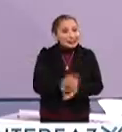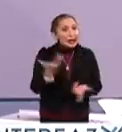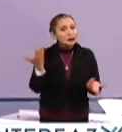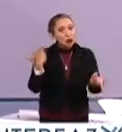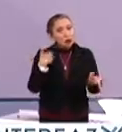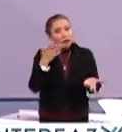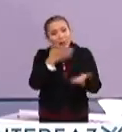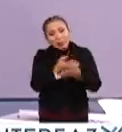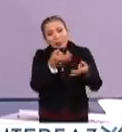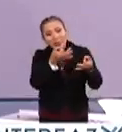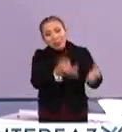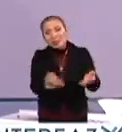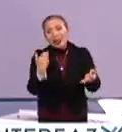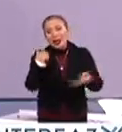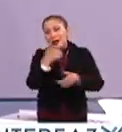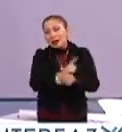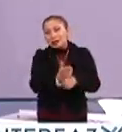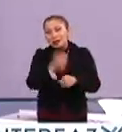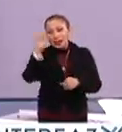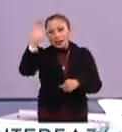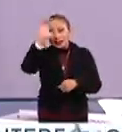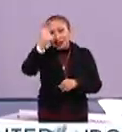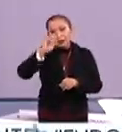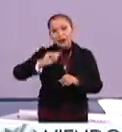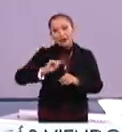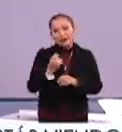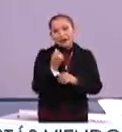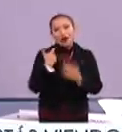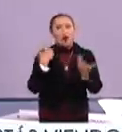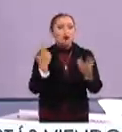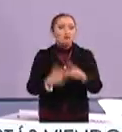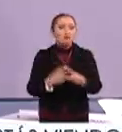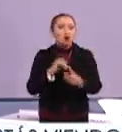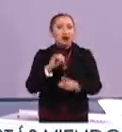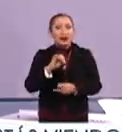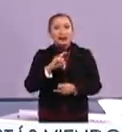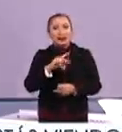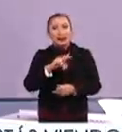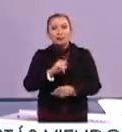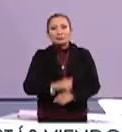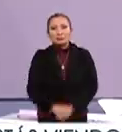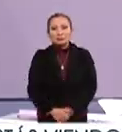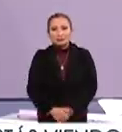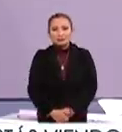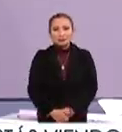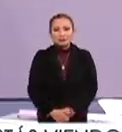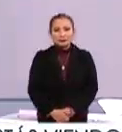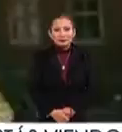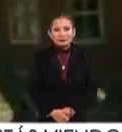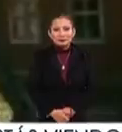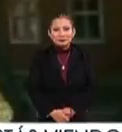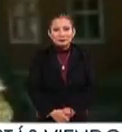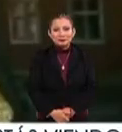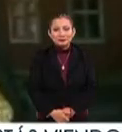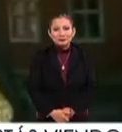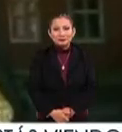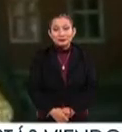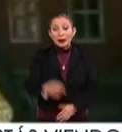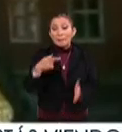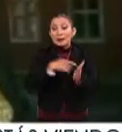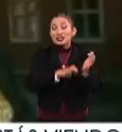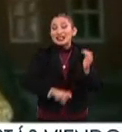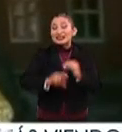se decanten por las carreras científicas, tecnológicas, de ingeniería o matemáticas.